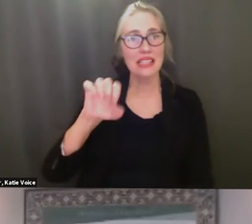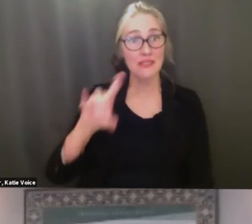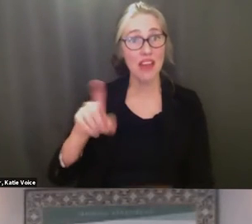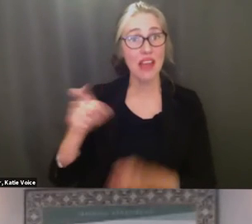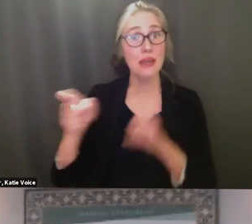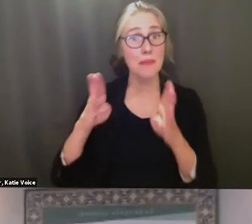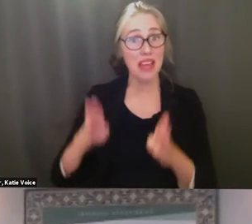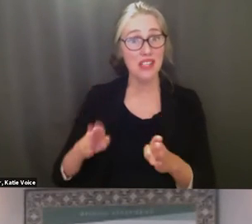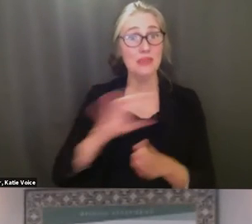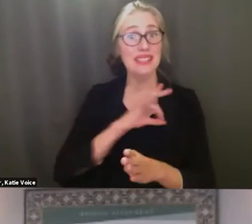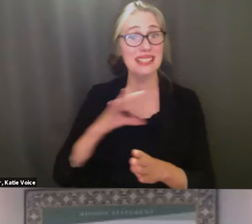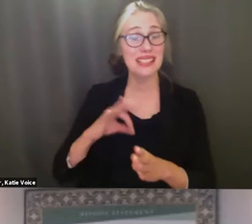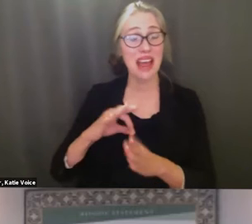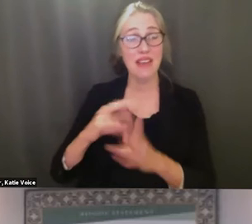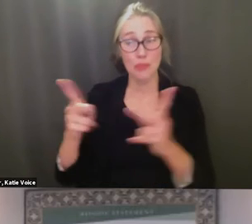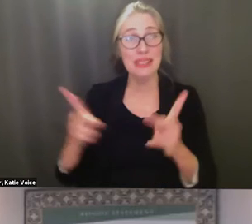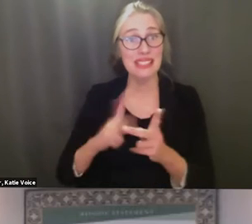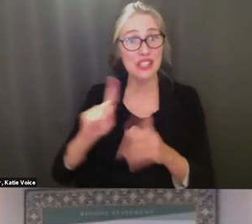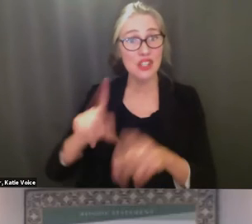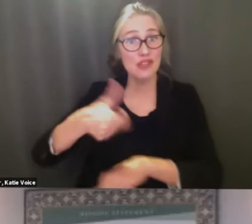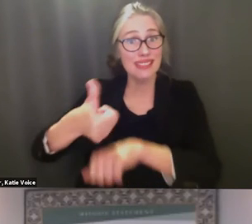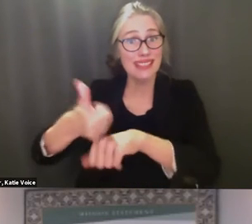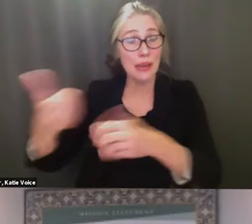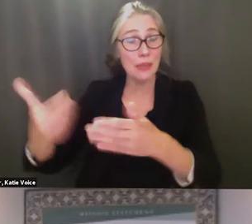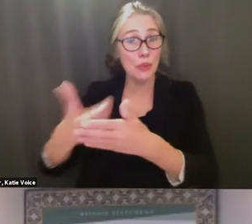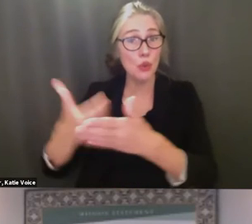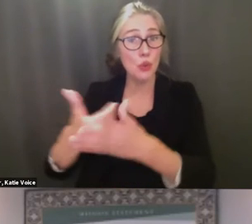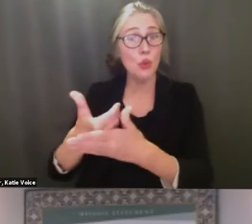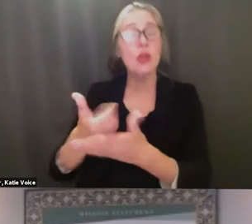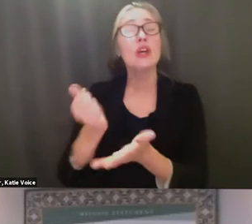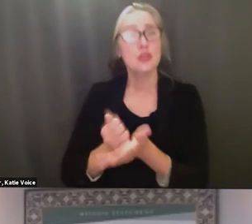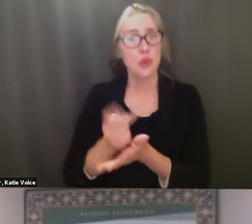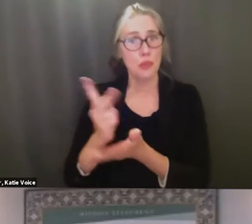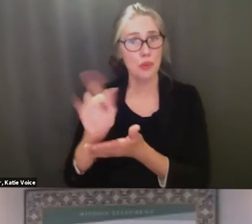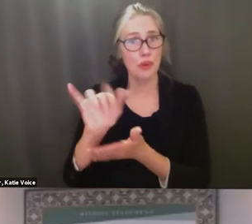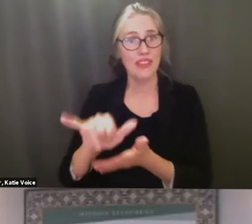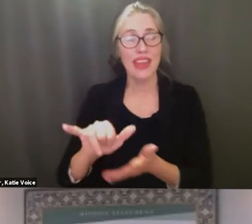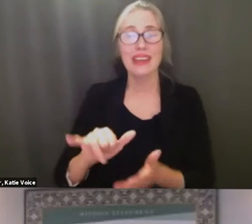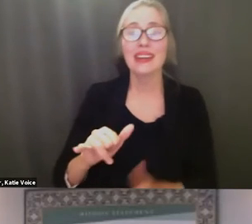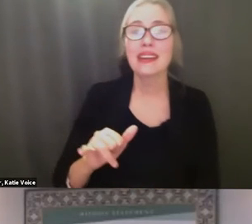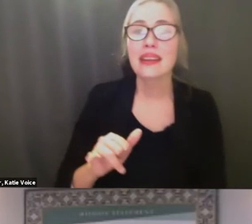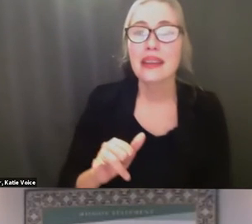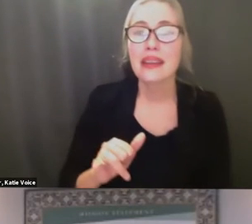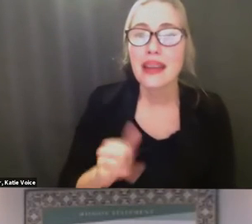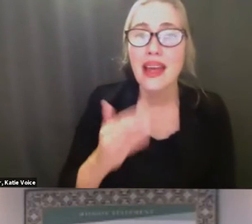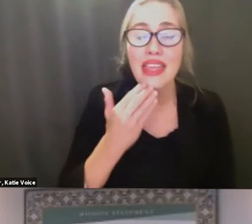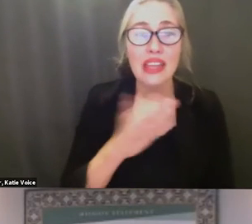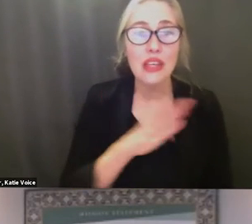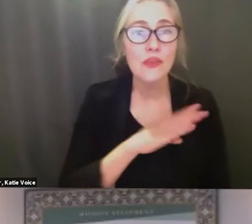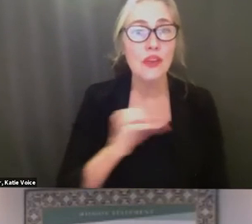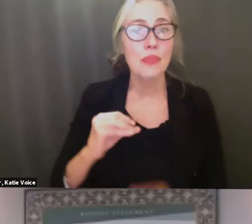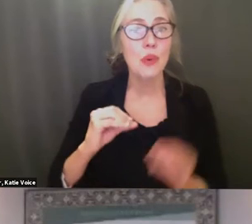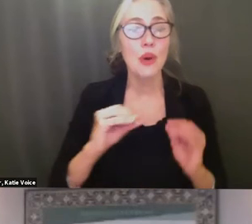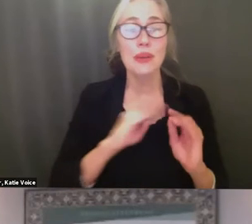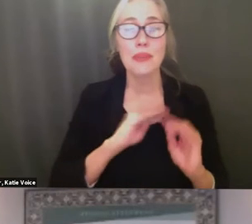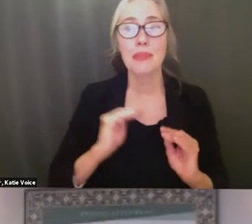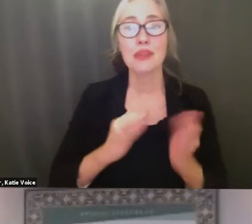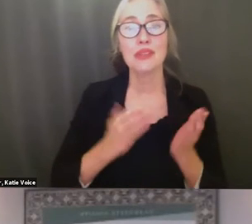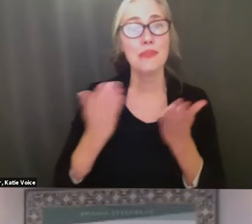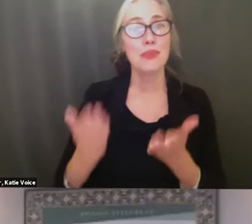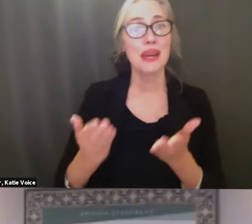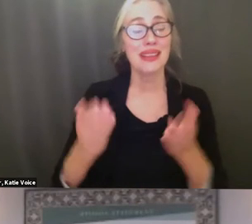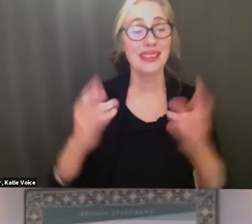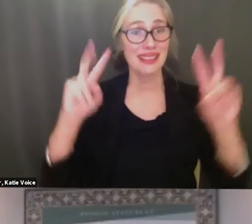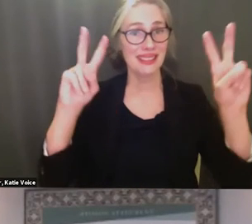doctor Vecchio. Muchas gracias y buenas tardes, presidenta Ford y miembros del consejo. Traigo este asunto ante ustedes.